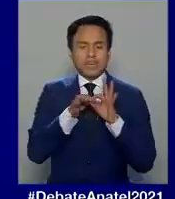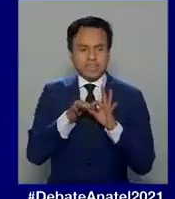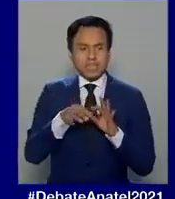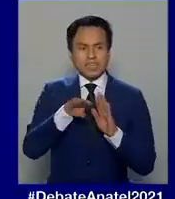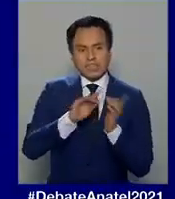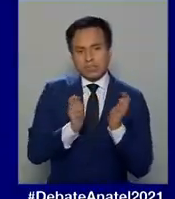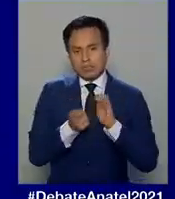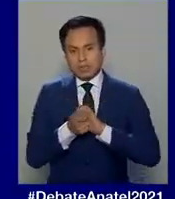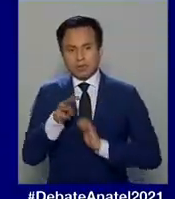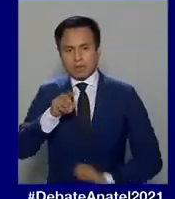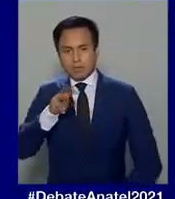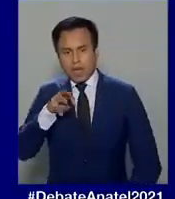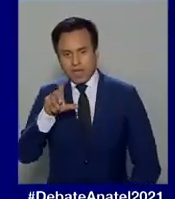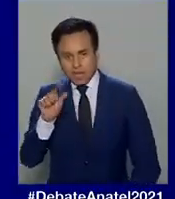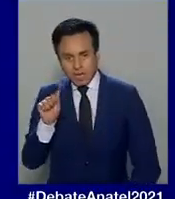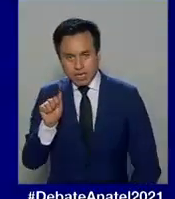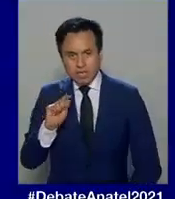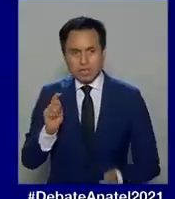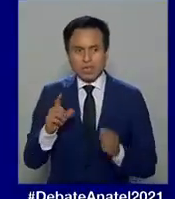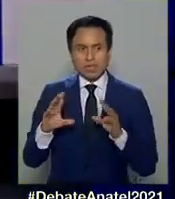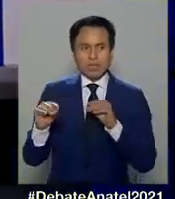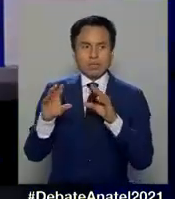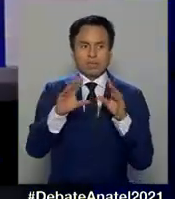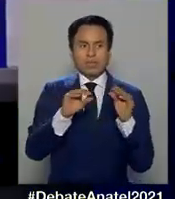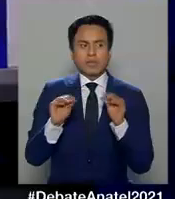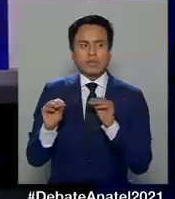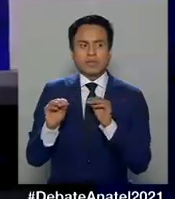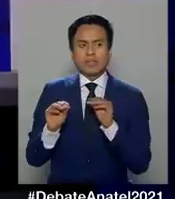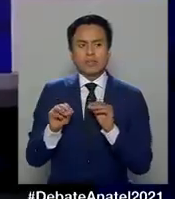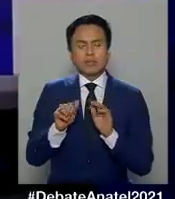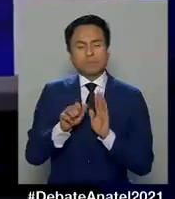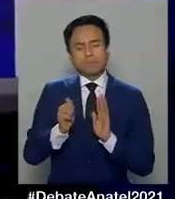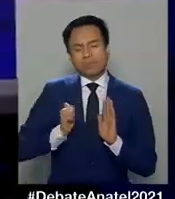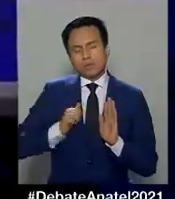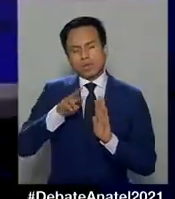Daniel Matamala. Sería bueno, Iván. Si vamos al siguiente segmento, les pido a los dos que cumplamos las reglas, por favor. Hay reglas de tiempo.